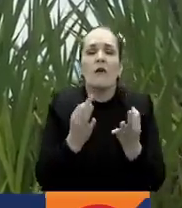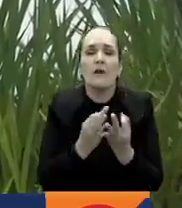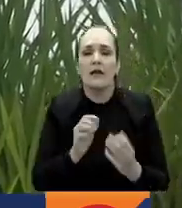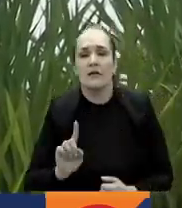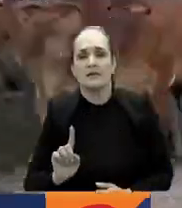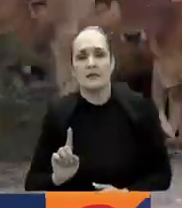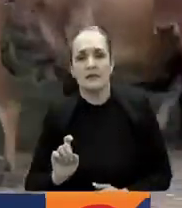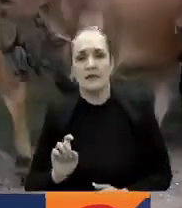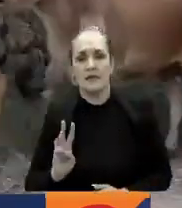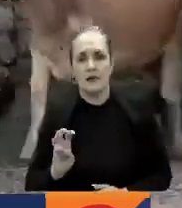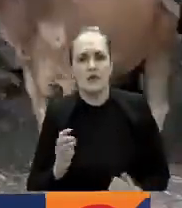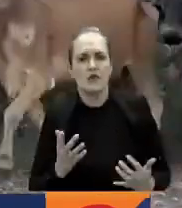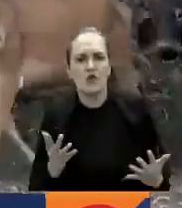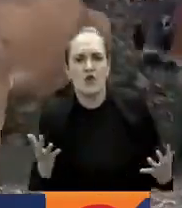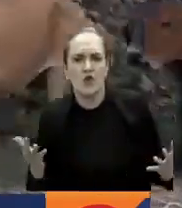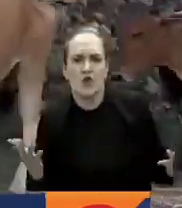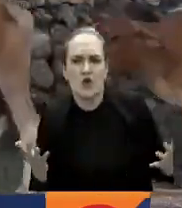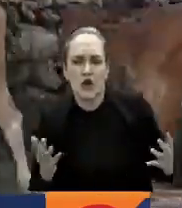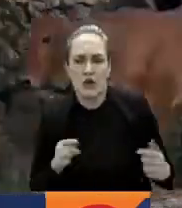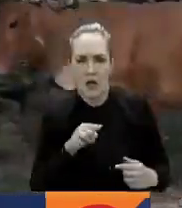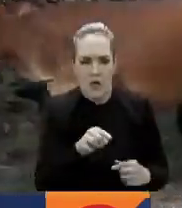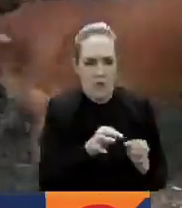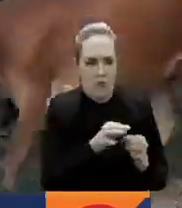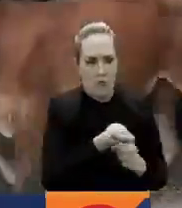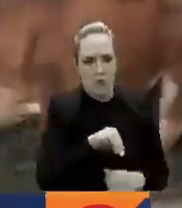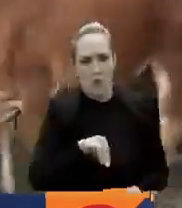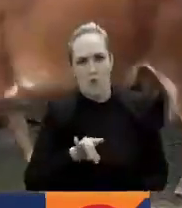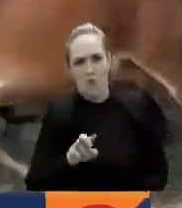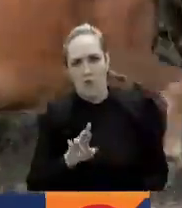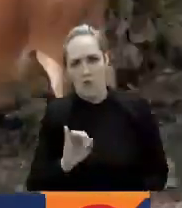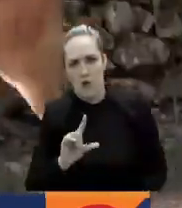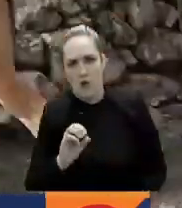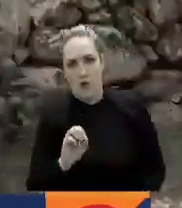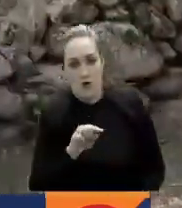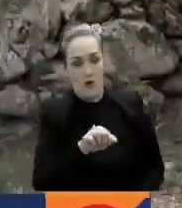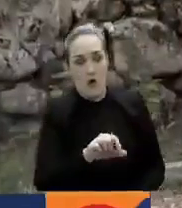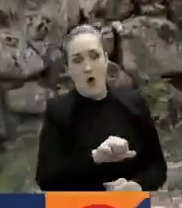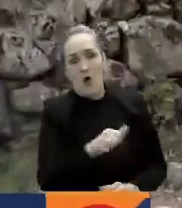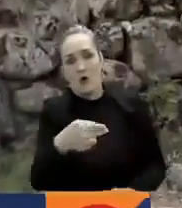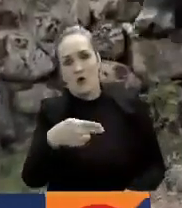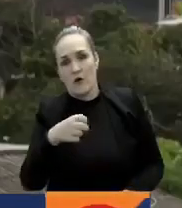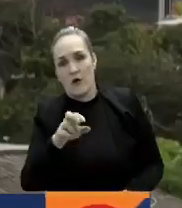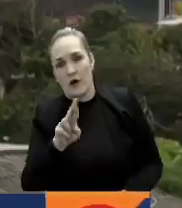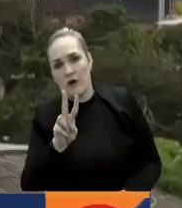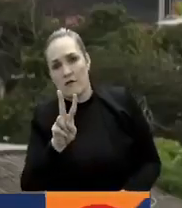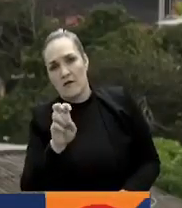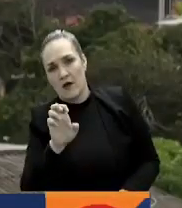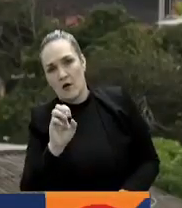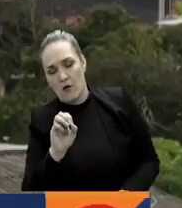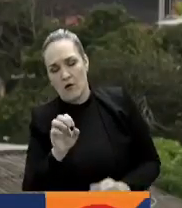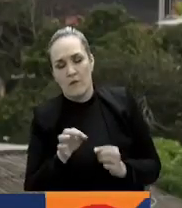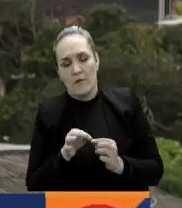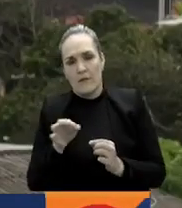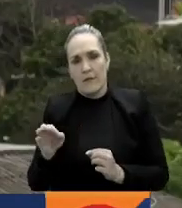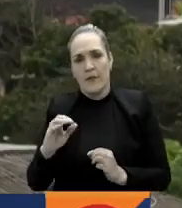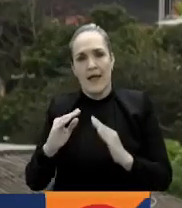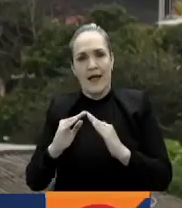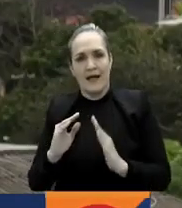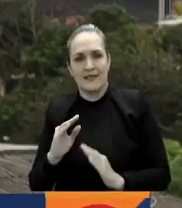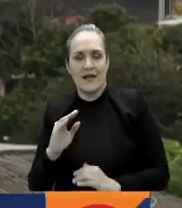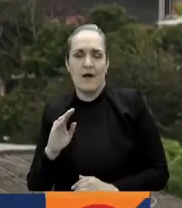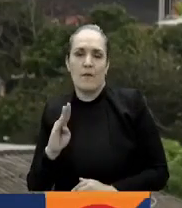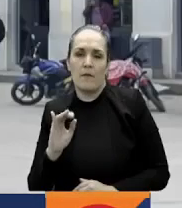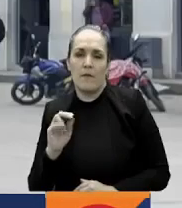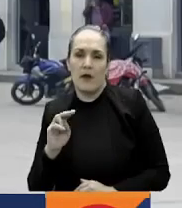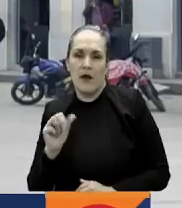Sin embargo, son 1.000 productores de alimento de este y los municipios de Herveo, Casabianca y Villahermosa los que serán beneficiados